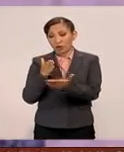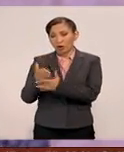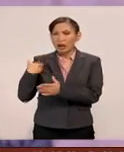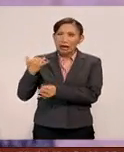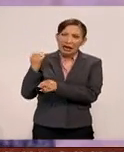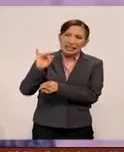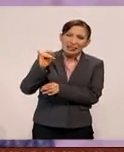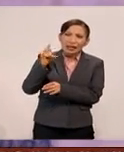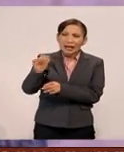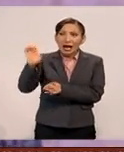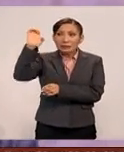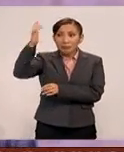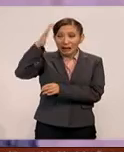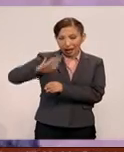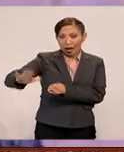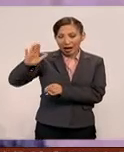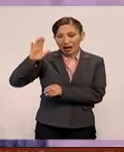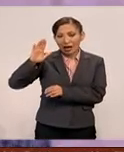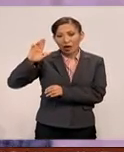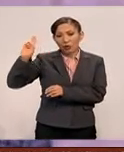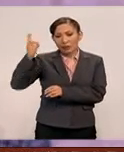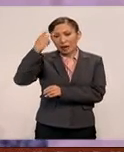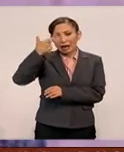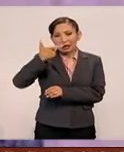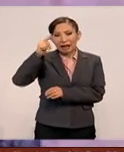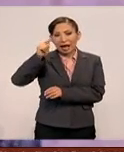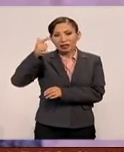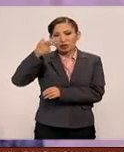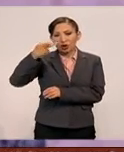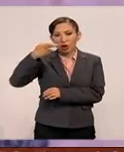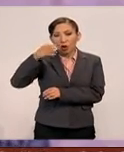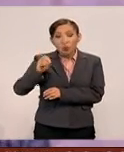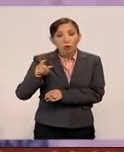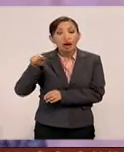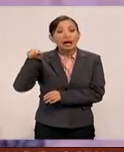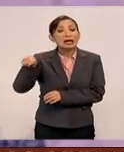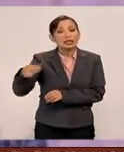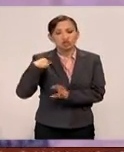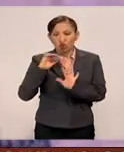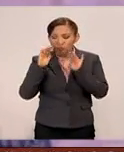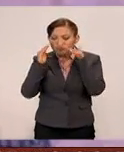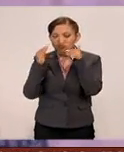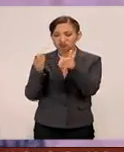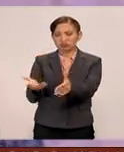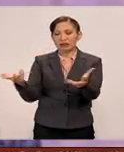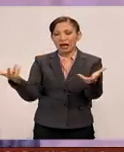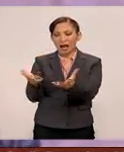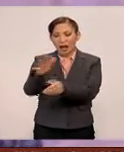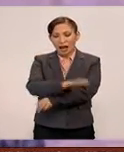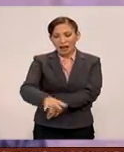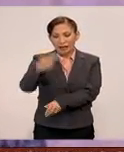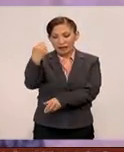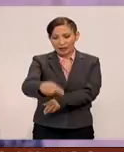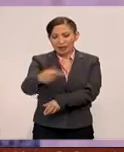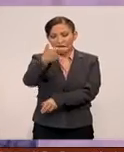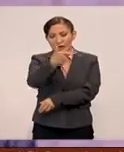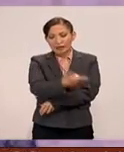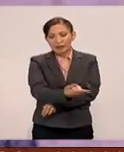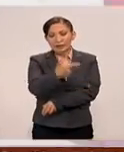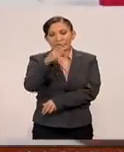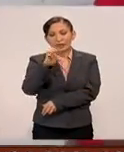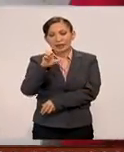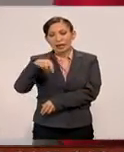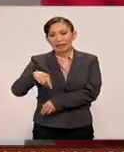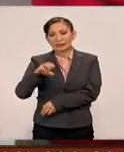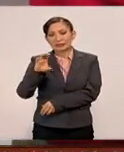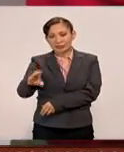Aeroespacial en la Universidad de Glasgow. Uh-huh. Y realmente a lo que me dedico es un área que se llama GNC, que